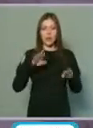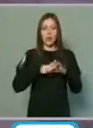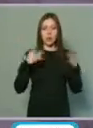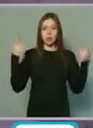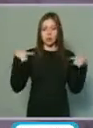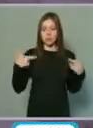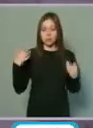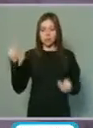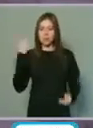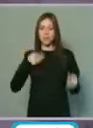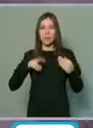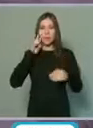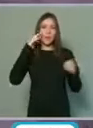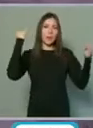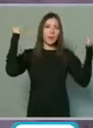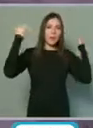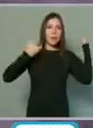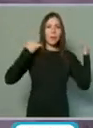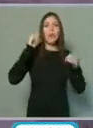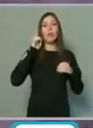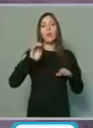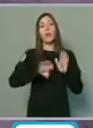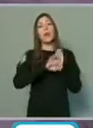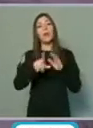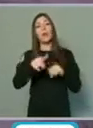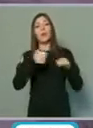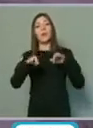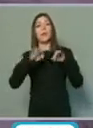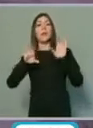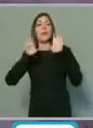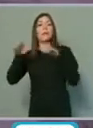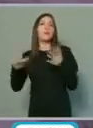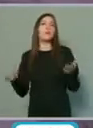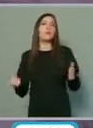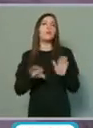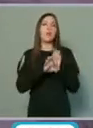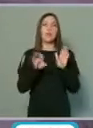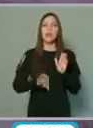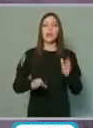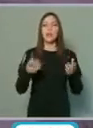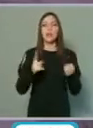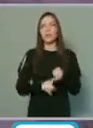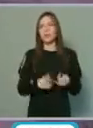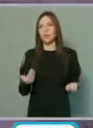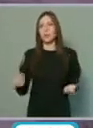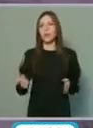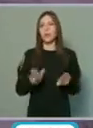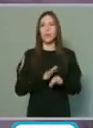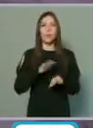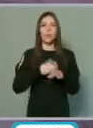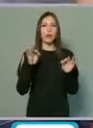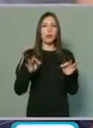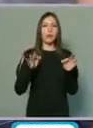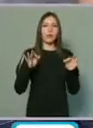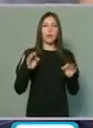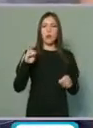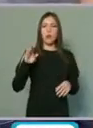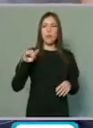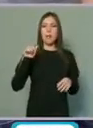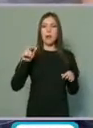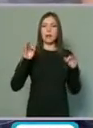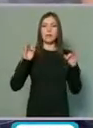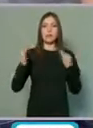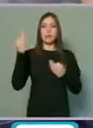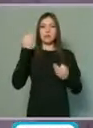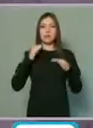Claro. Si tú vas a pedir una chamba a lo mejor mucho más formal, entonces mi expectativa es verte